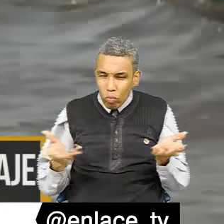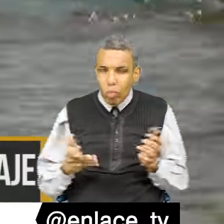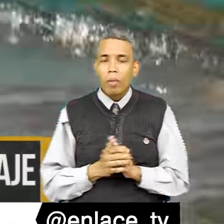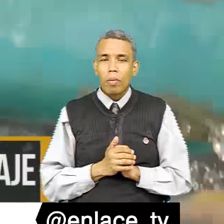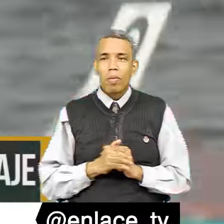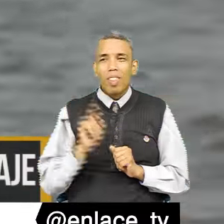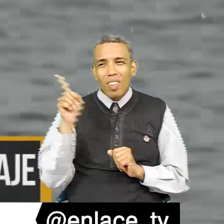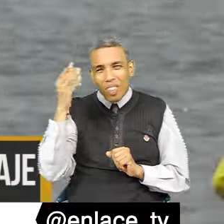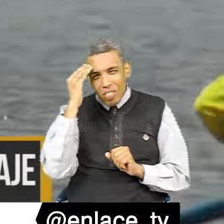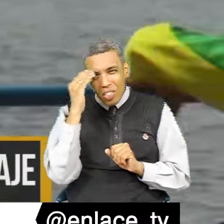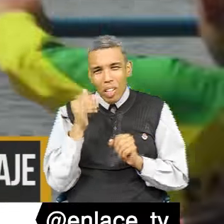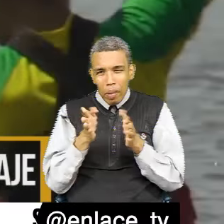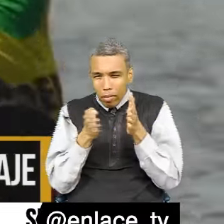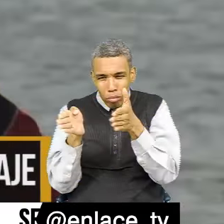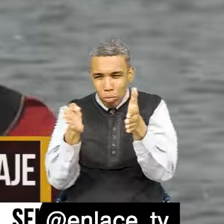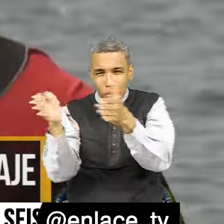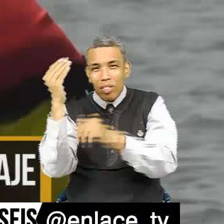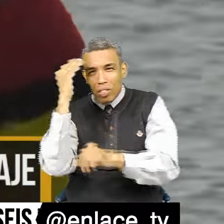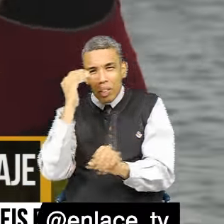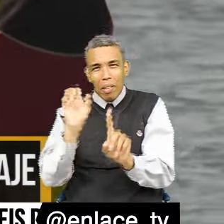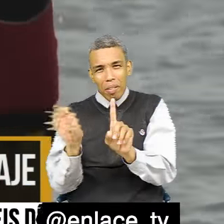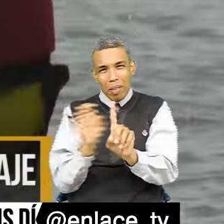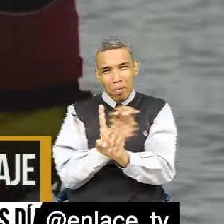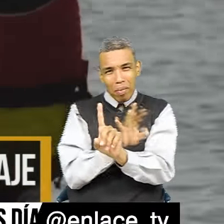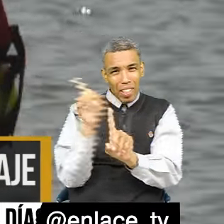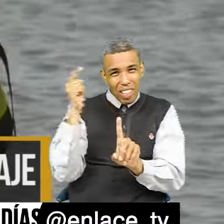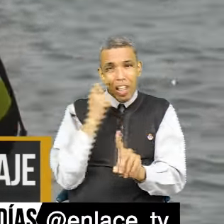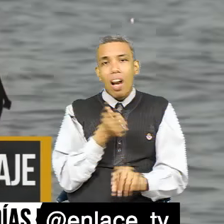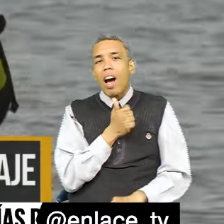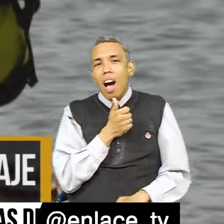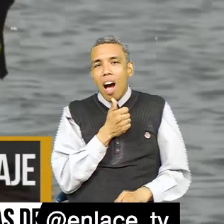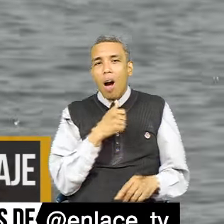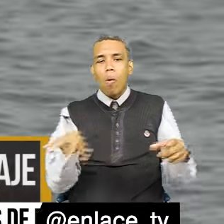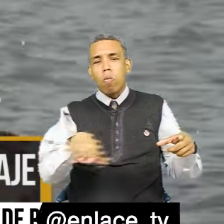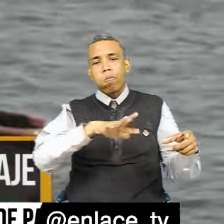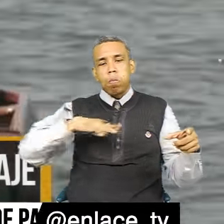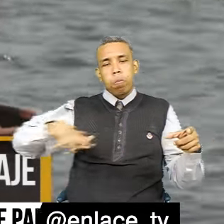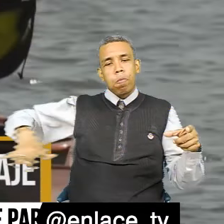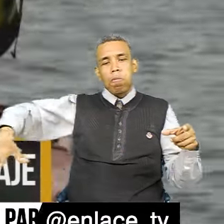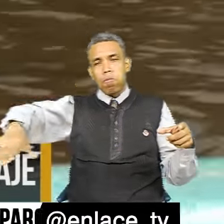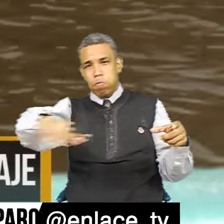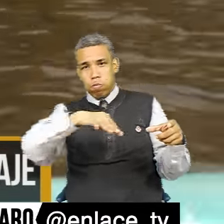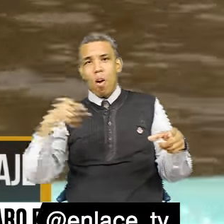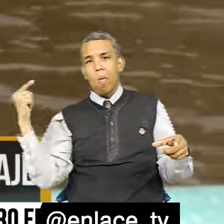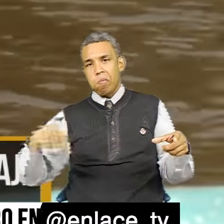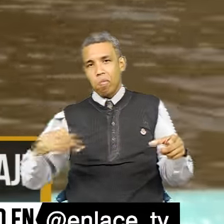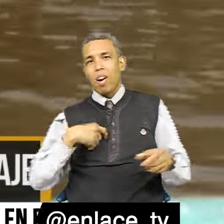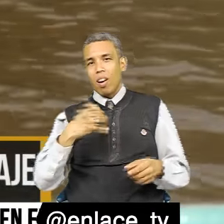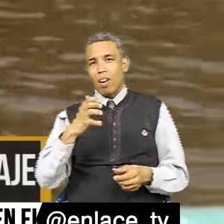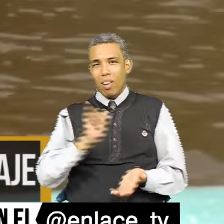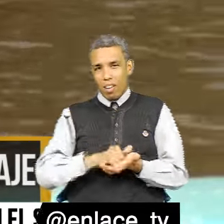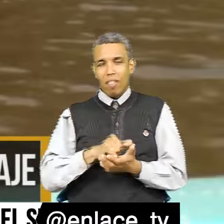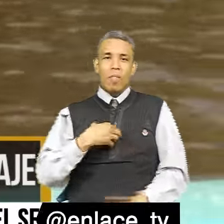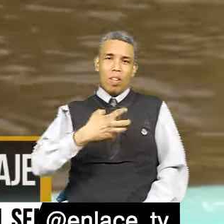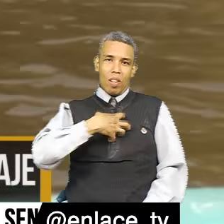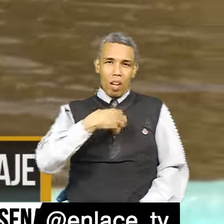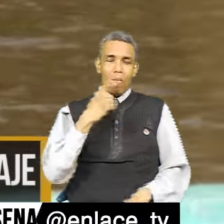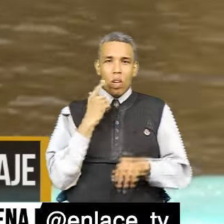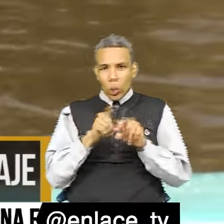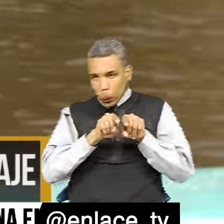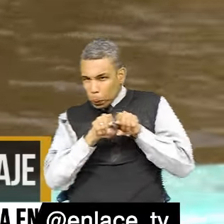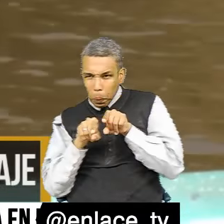corregimiento Llanito, en uno de los mejores espejos de agua con los que cuenta Colombia para el desarrollo de esta práctica deportiva. La 15ª